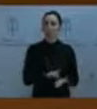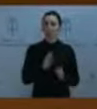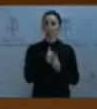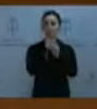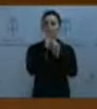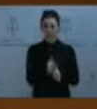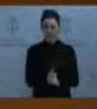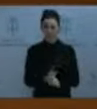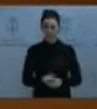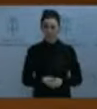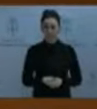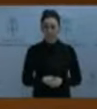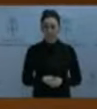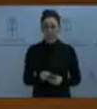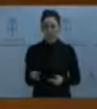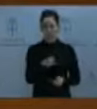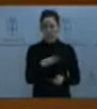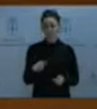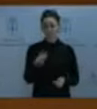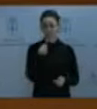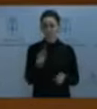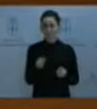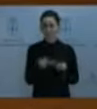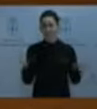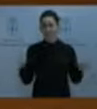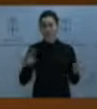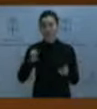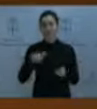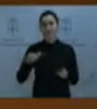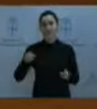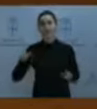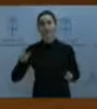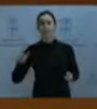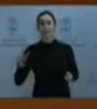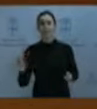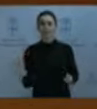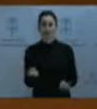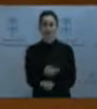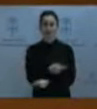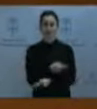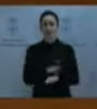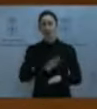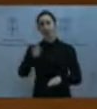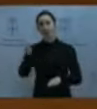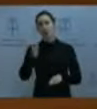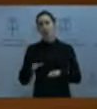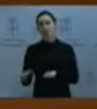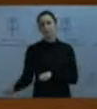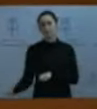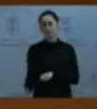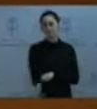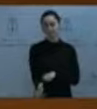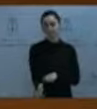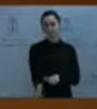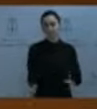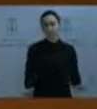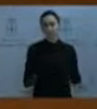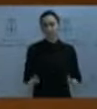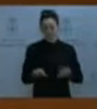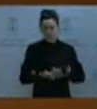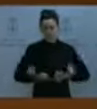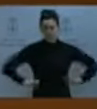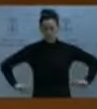de caballa en ese año para los buques de otros artes distintos al arrastre y al cerco ante el Tribunal Superior de Justicia de Madrid,